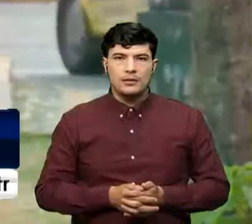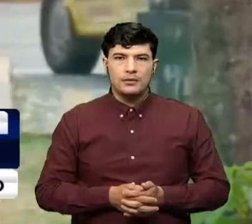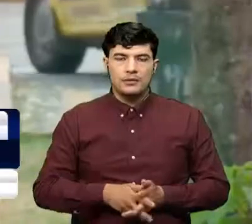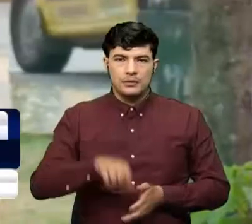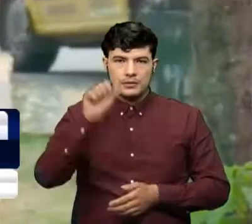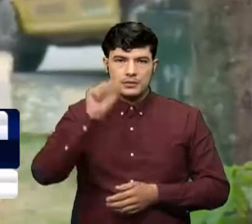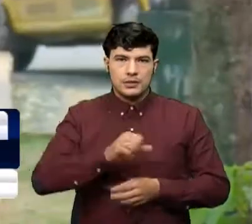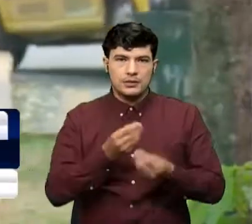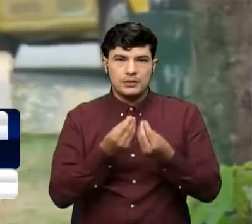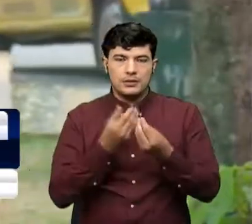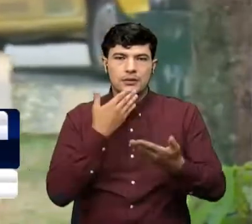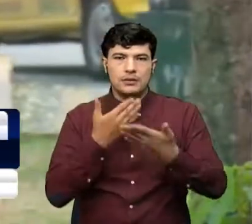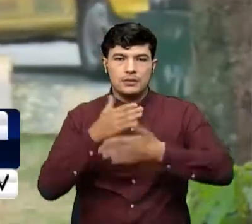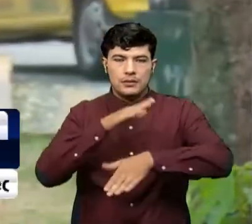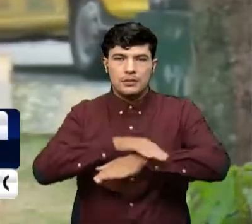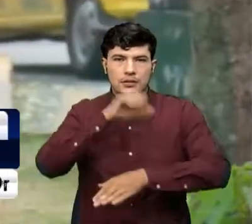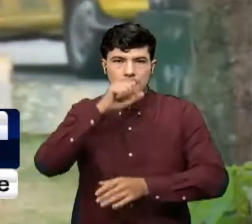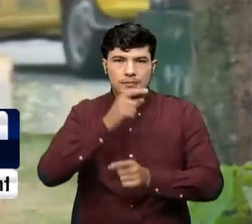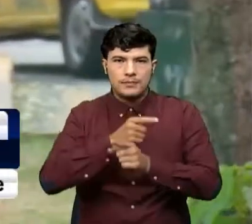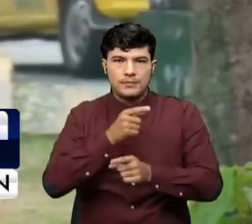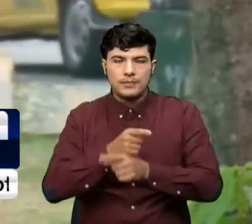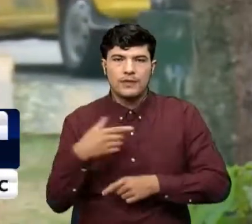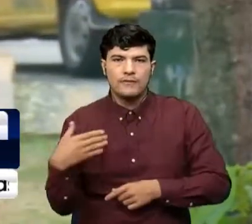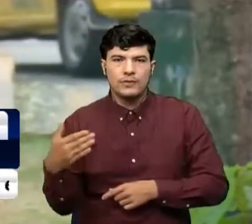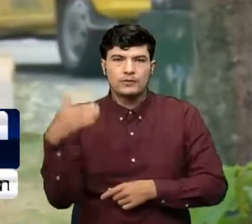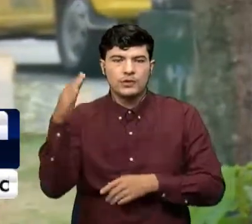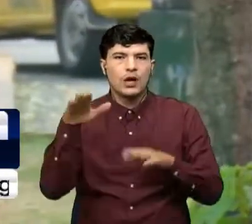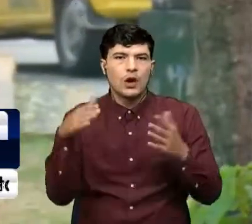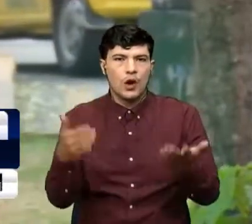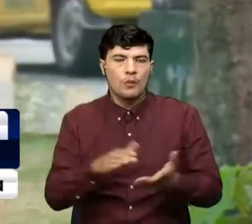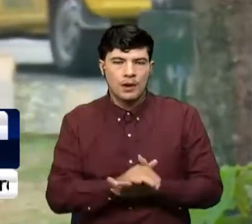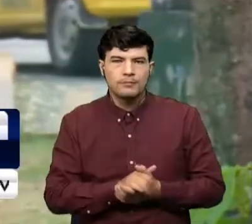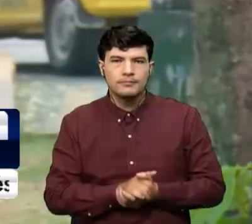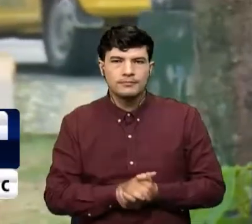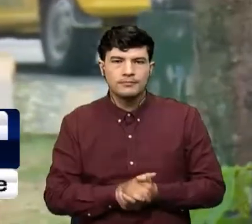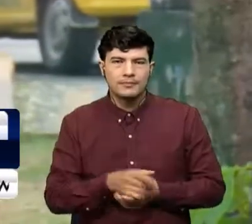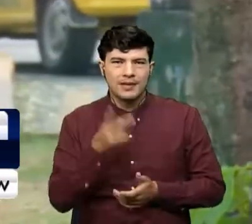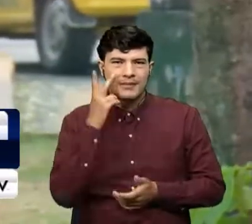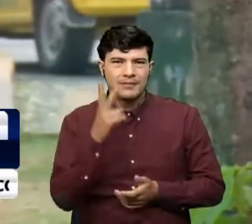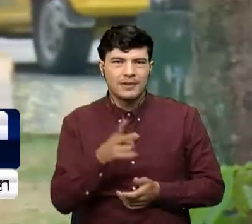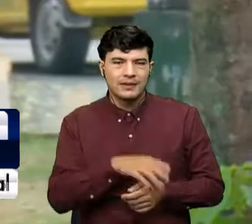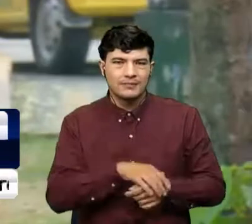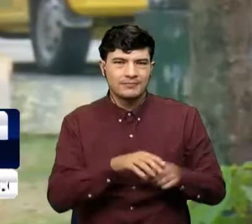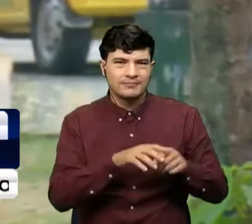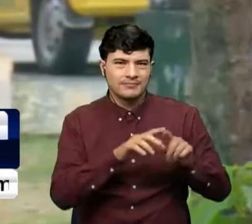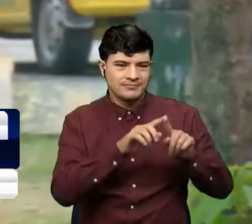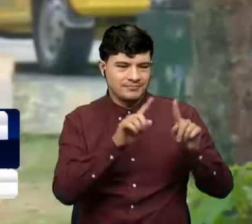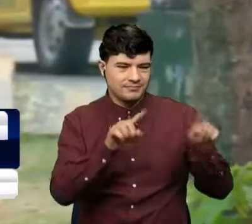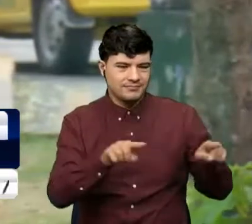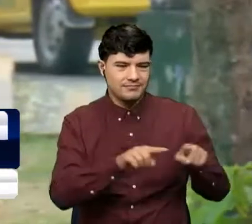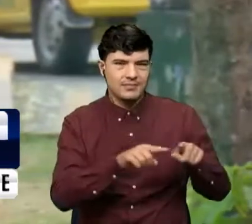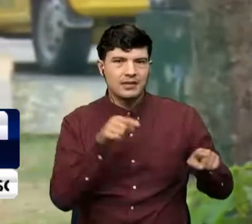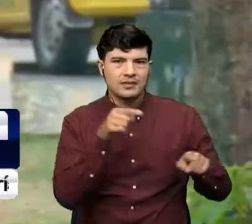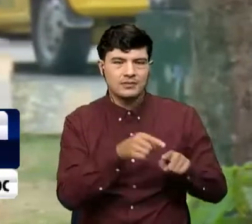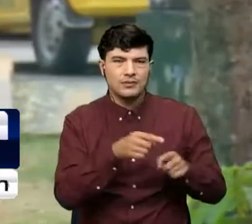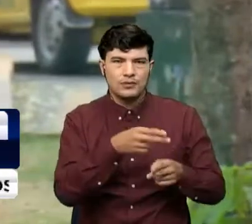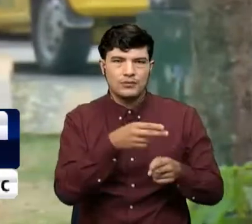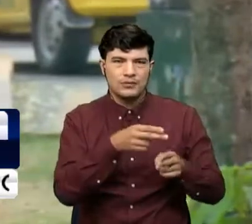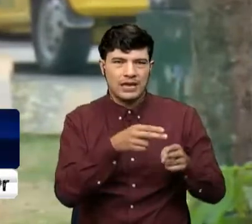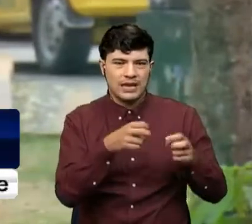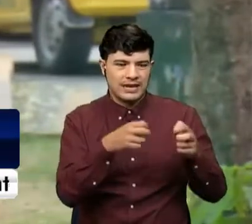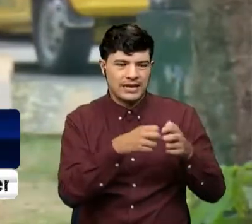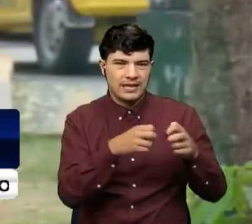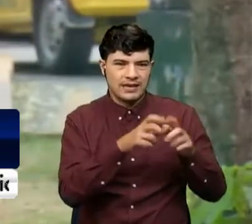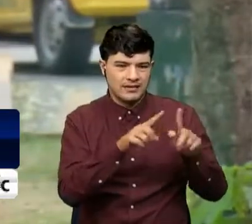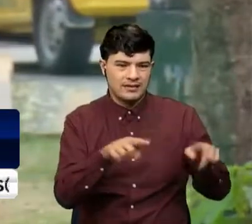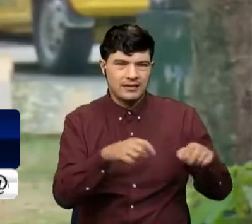Así es, compañeros, muy buenas tardes. Pues funciona poniendo en el parabrisas un aparato electrónico llamado TAC. Este se